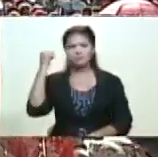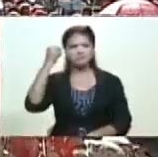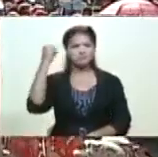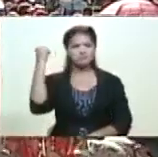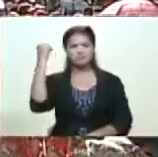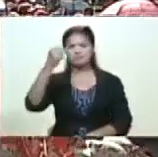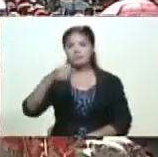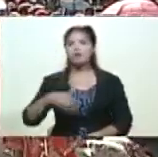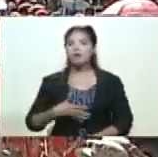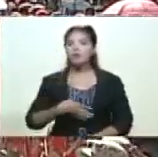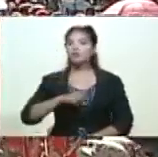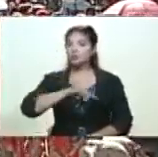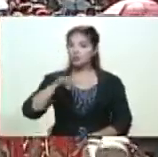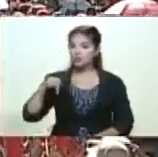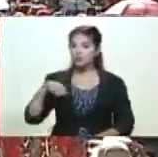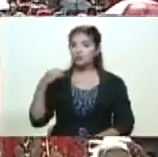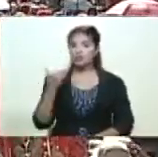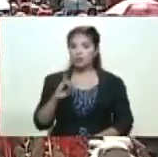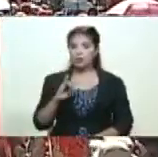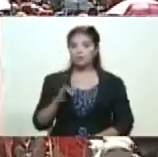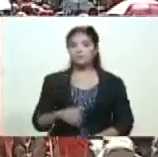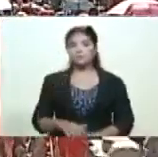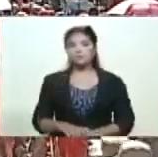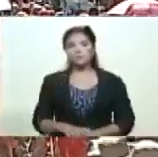por eso nosotros tenemos